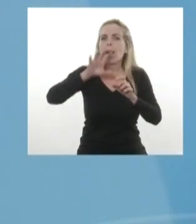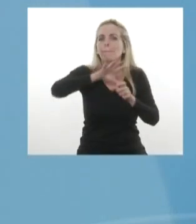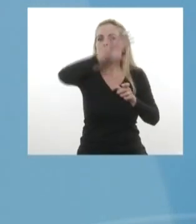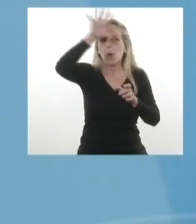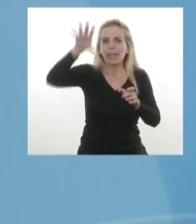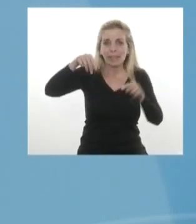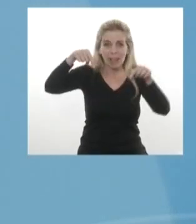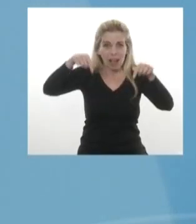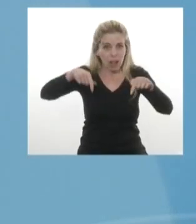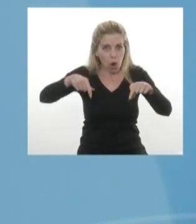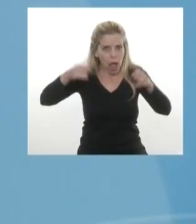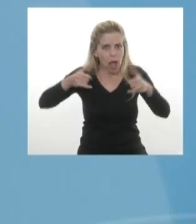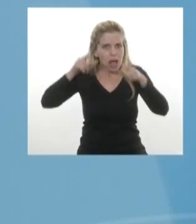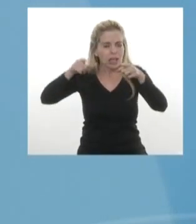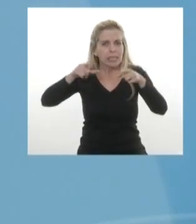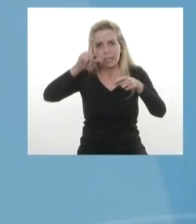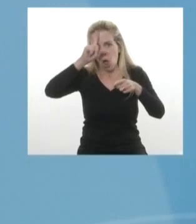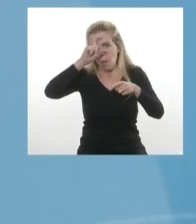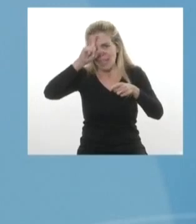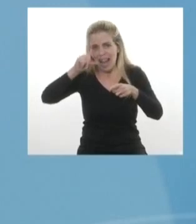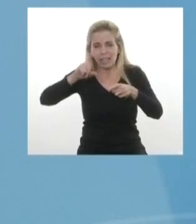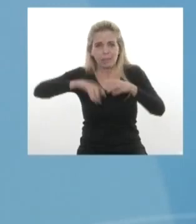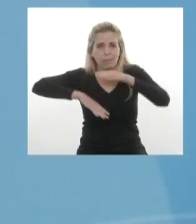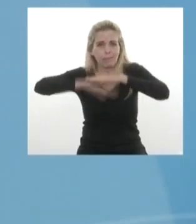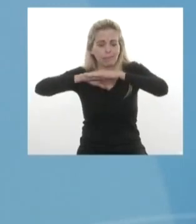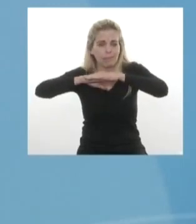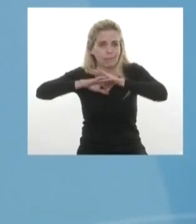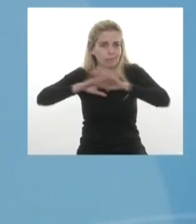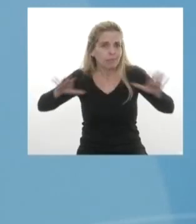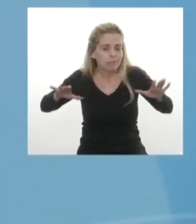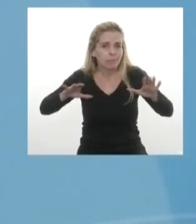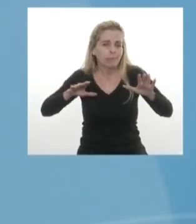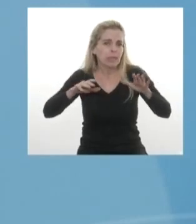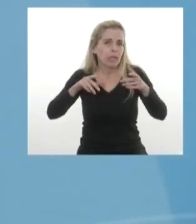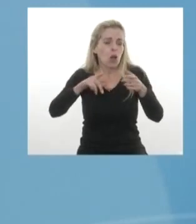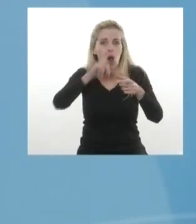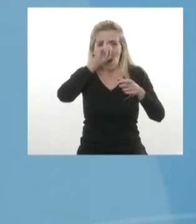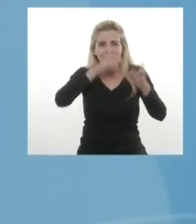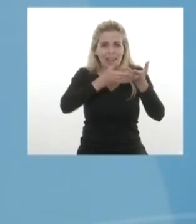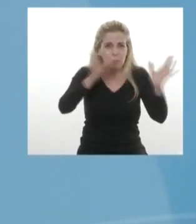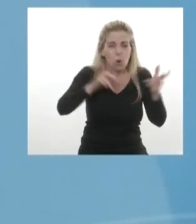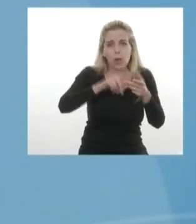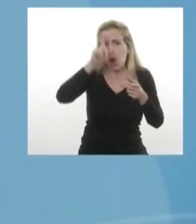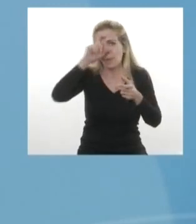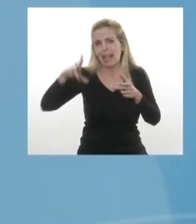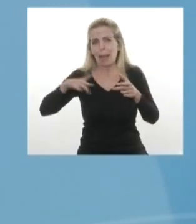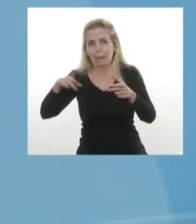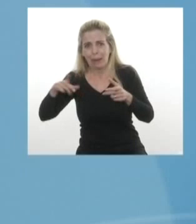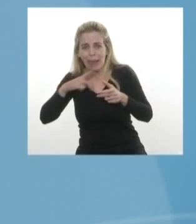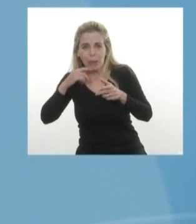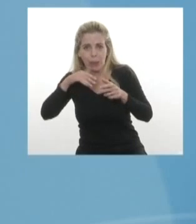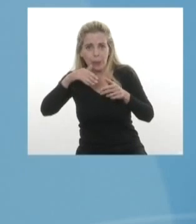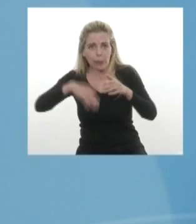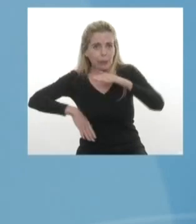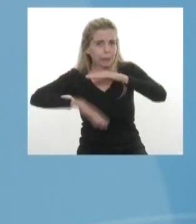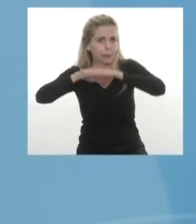hoy su sistema de salud al límite, con hospitales públicos y sanatorios privados que están al borde de